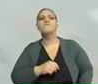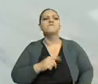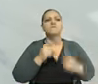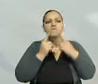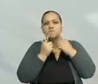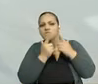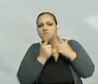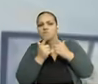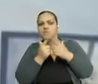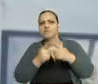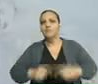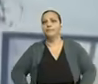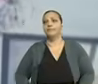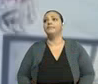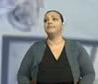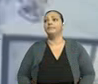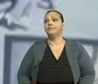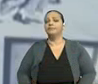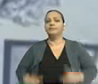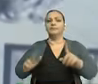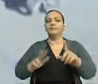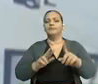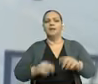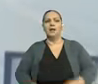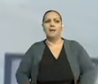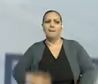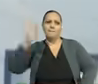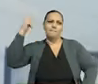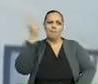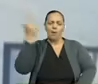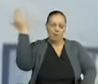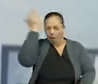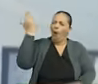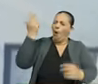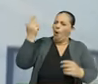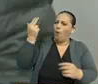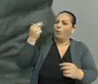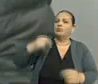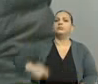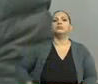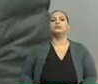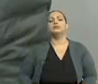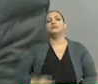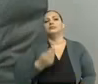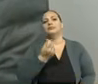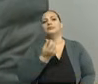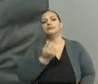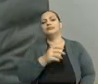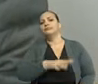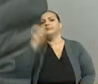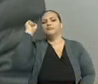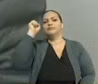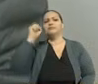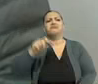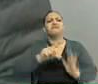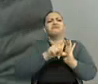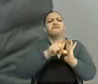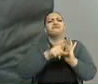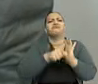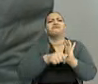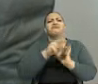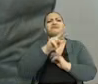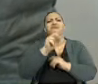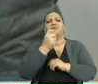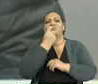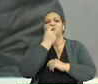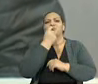pesadilla demoró algo más de 20 segundos y adiós, 20.000 dólares. El sujeto que me interceptó estaba armado.